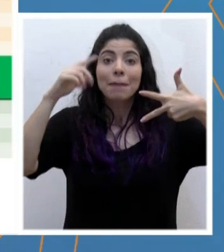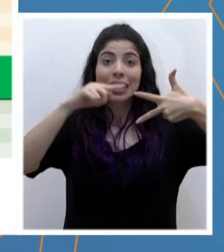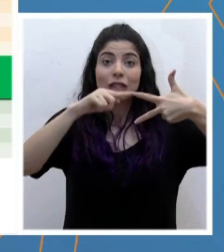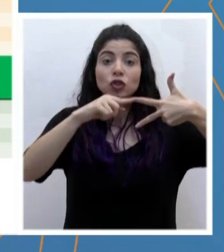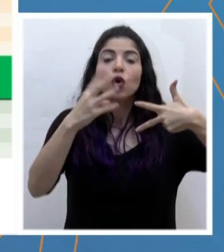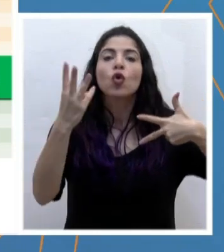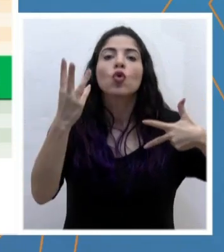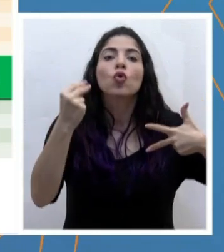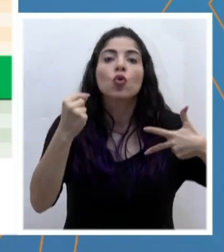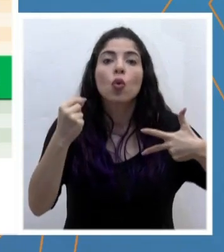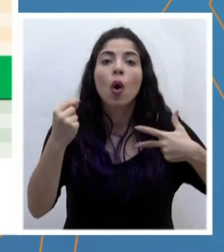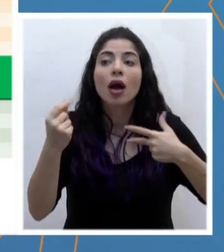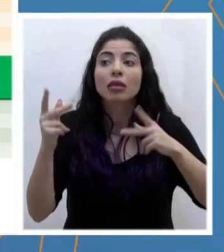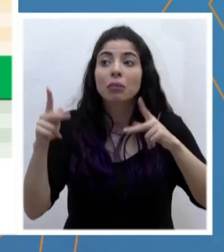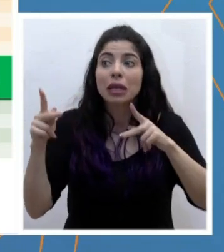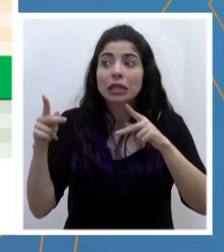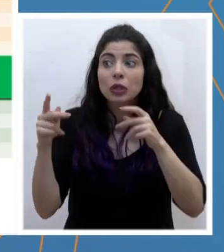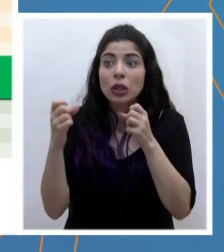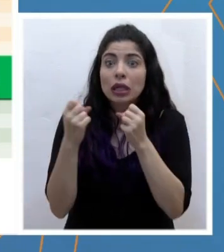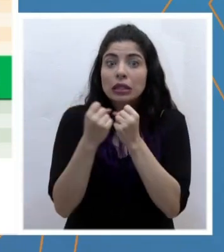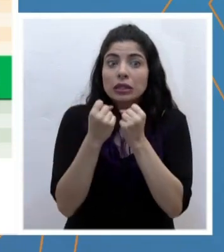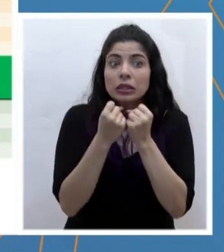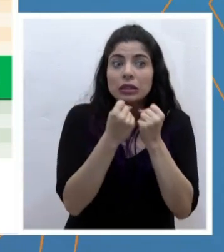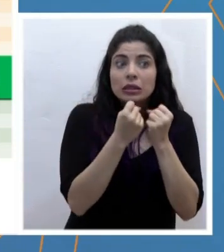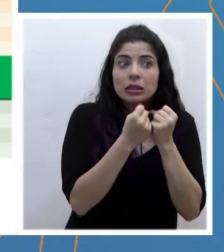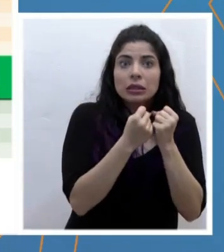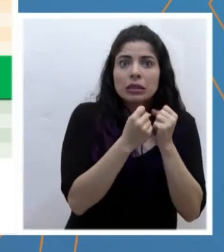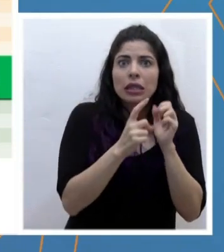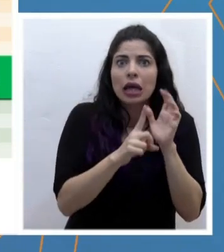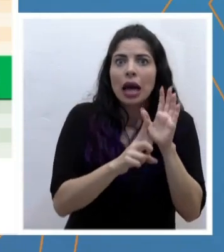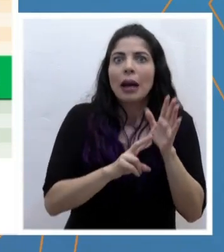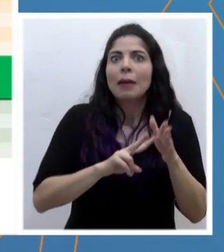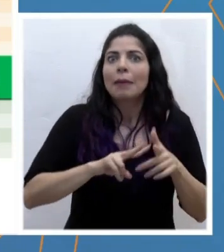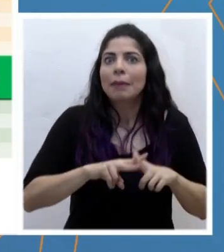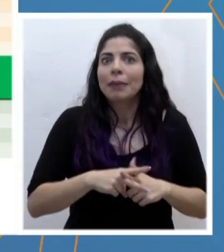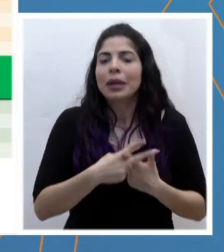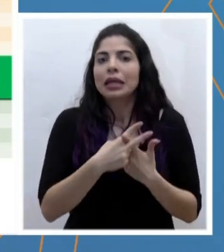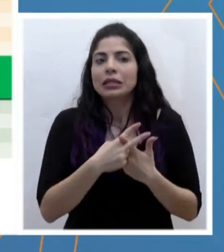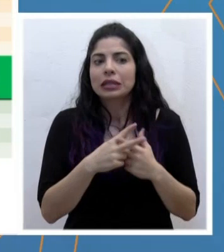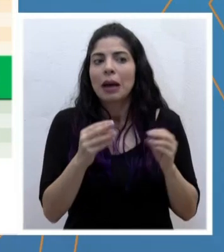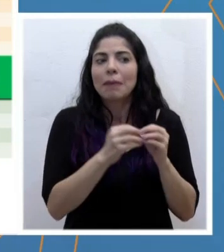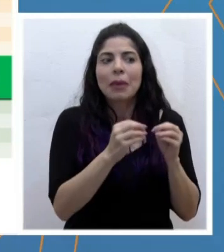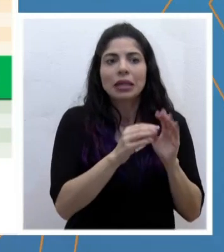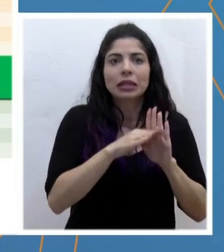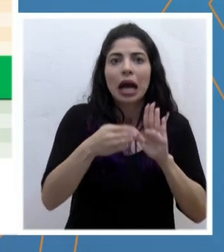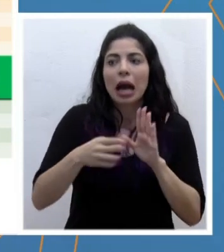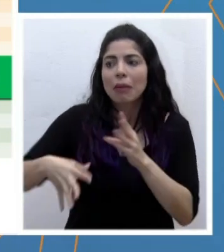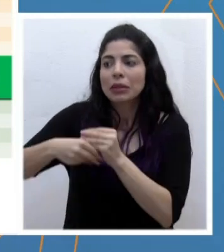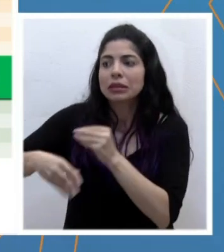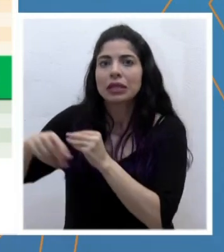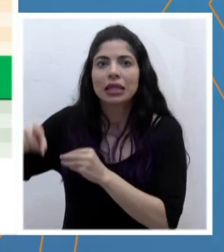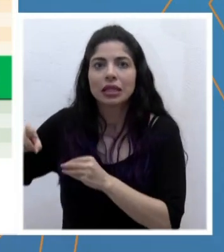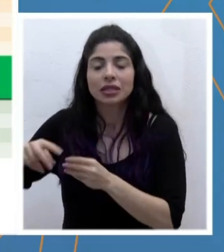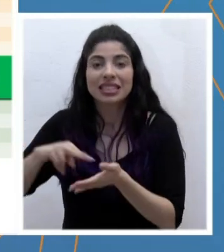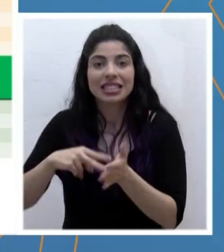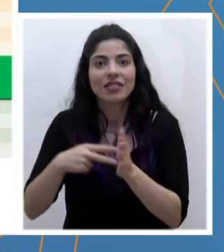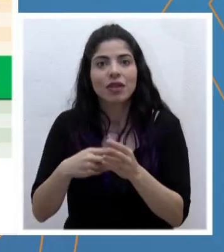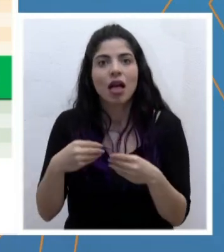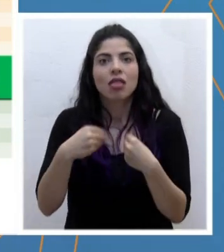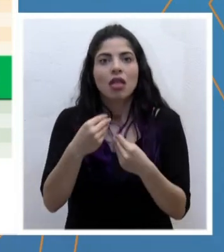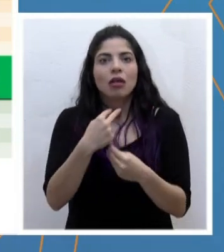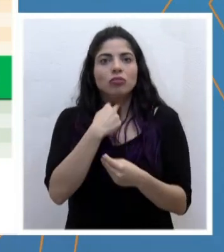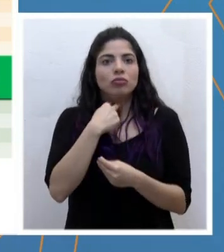número de casos que reduciría la capacidad y la alerta la necesidad de reconvertir más camas. Esto se compromete la capacidad